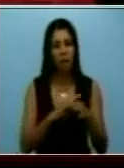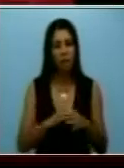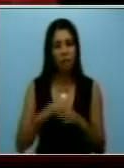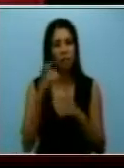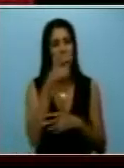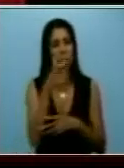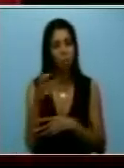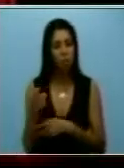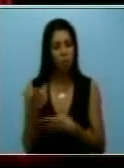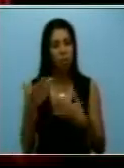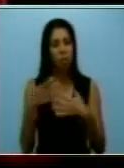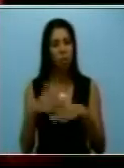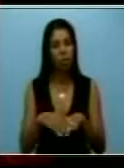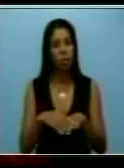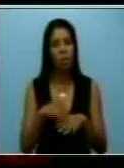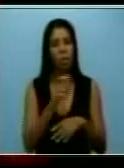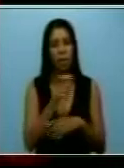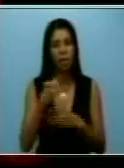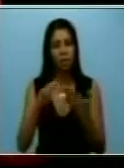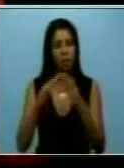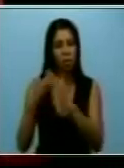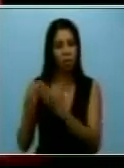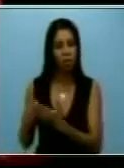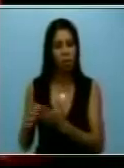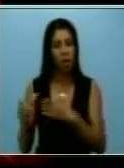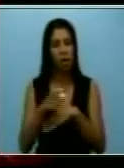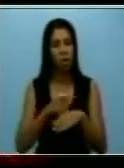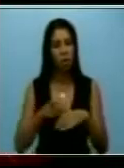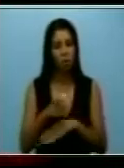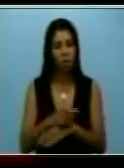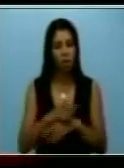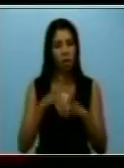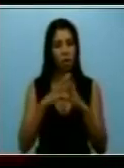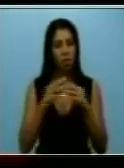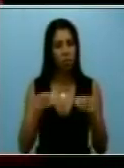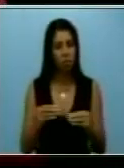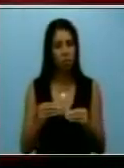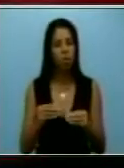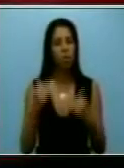popular, la ciudadanía, el gobierno en todos y cada uno de los niveles.